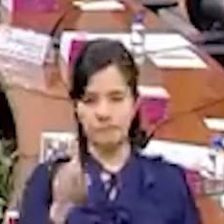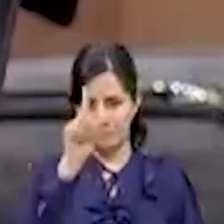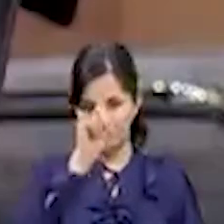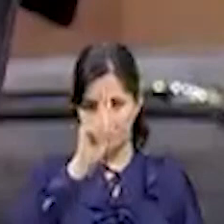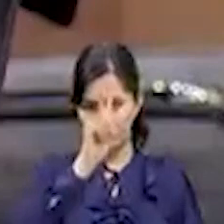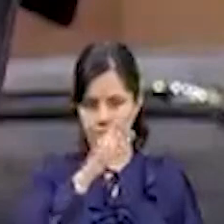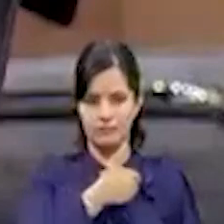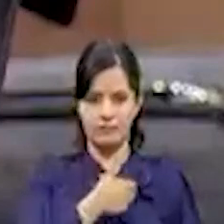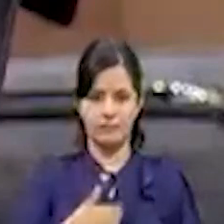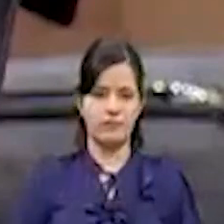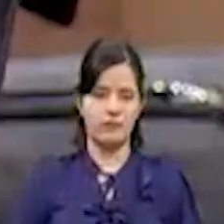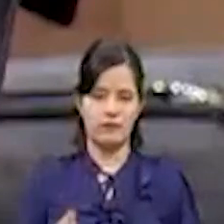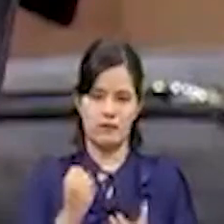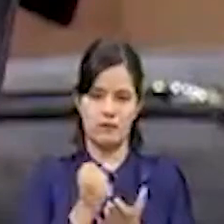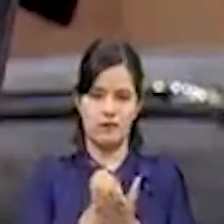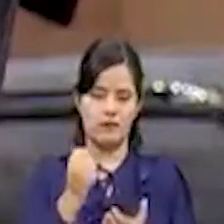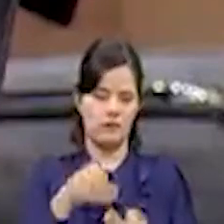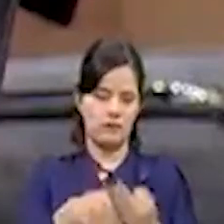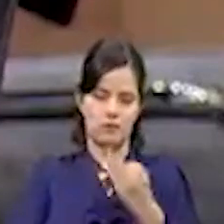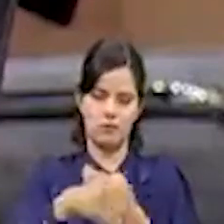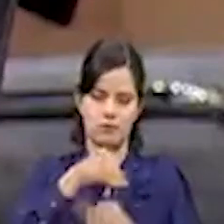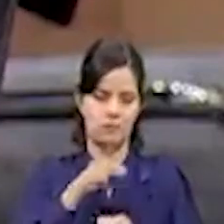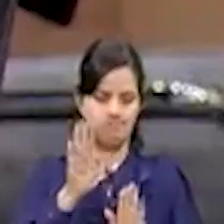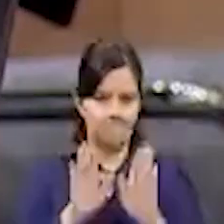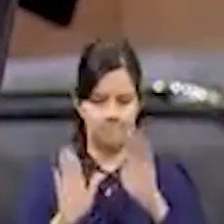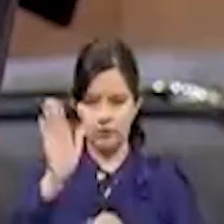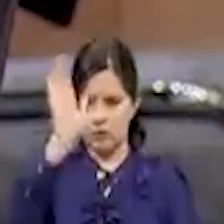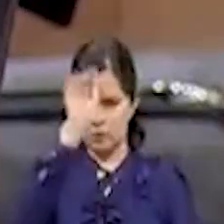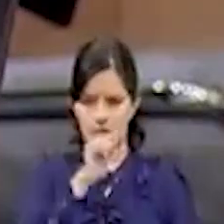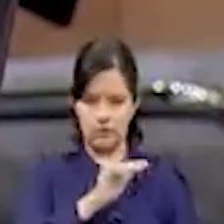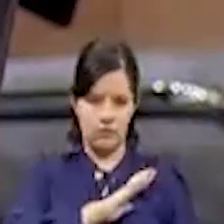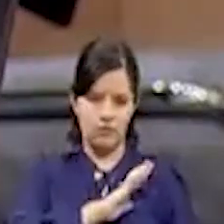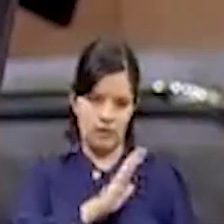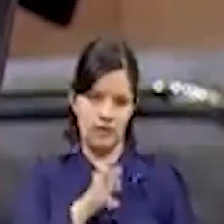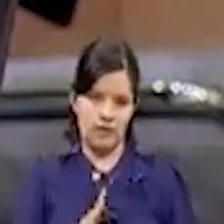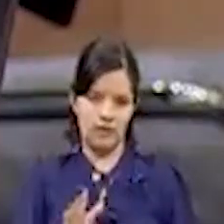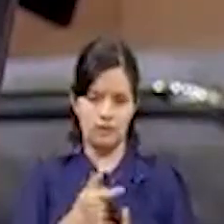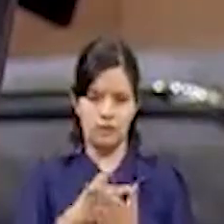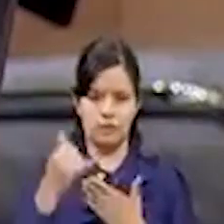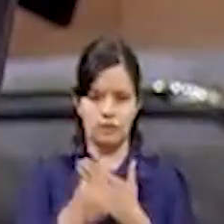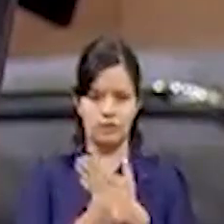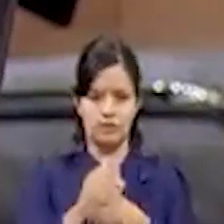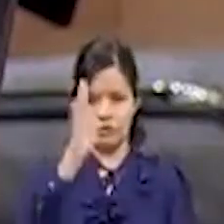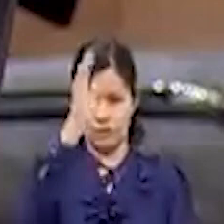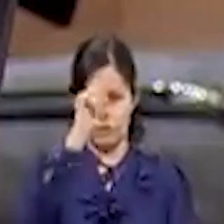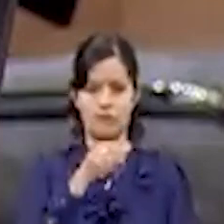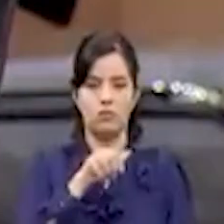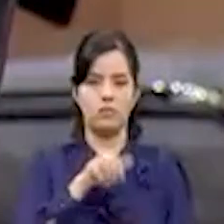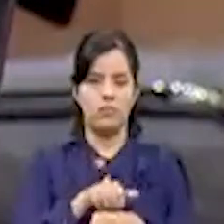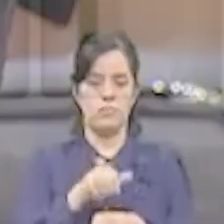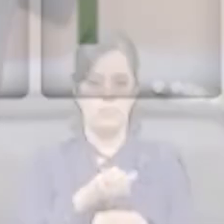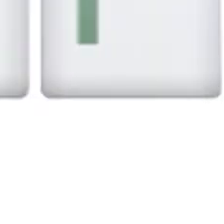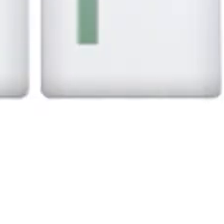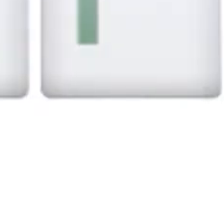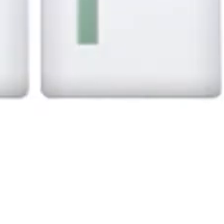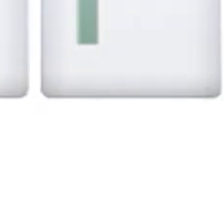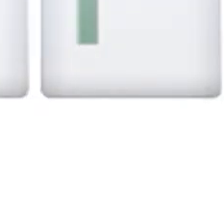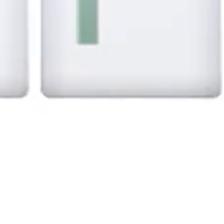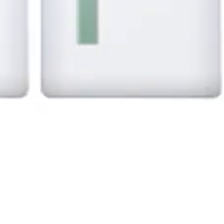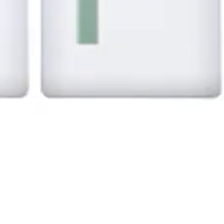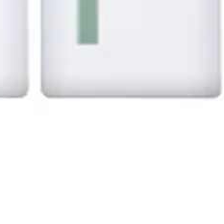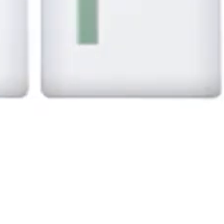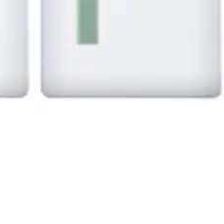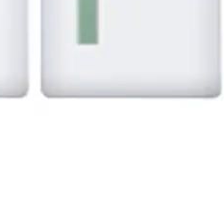Consejera presidenta, se aprueba por unanimidad en lo general el proyecto de acuerdo identificado como punto 1.